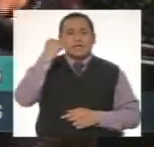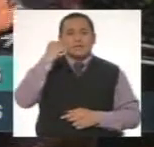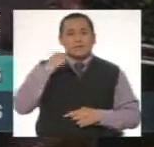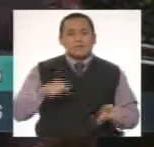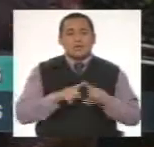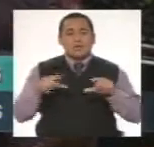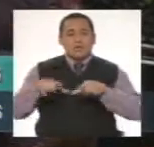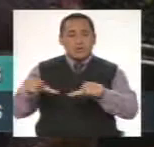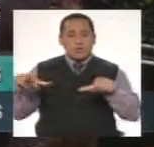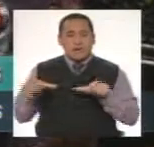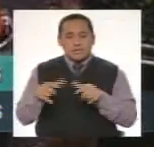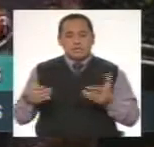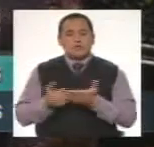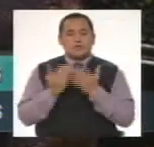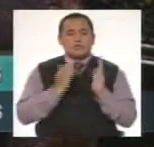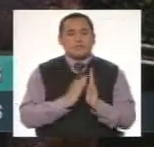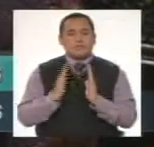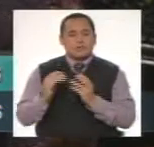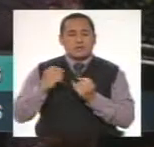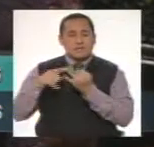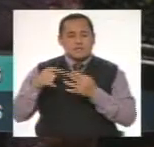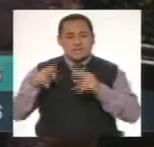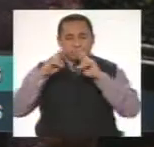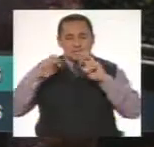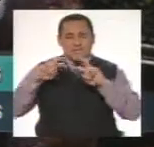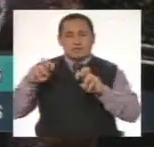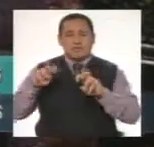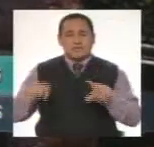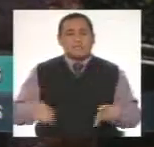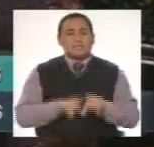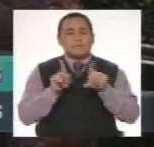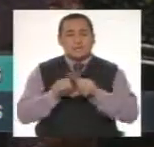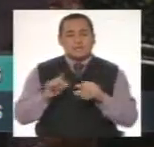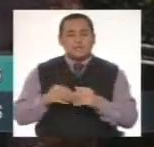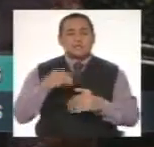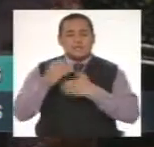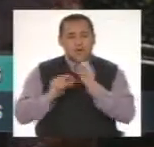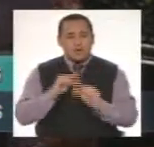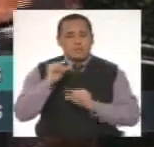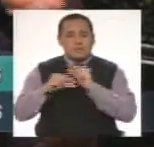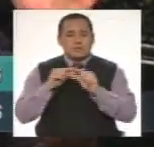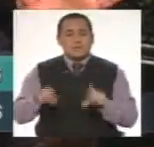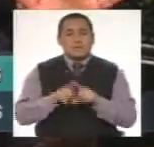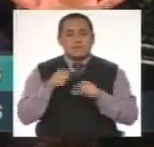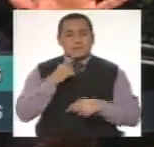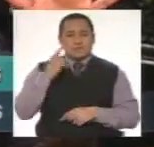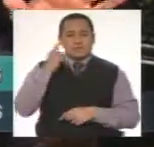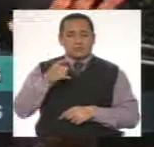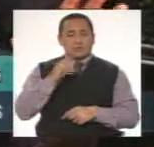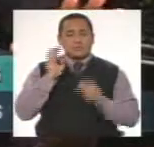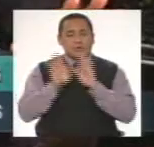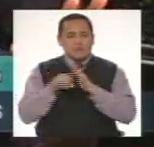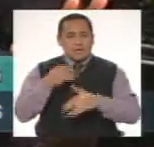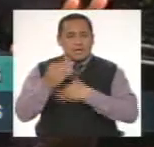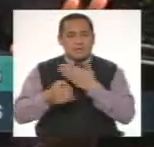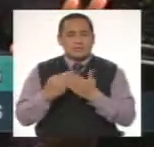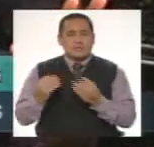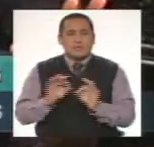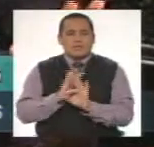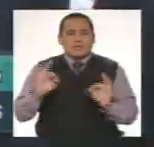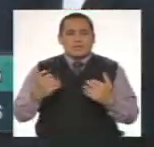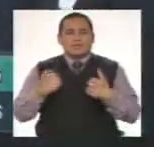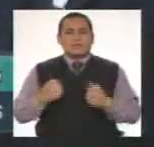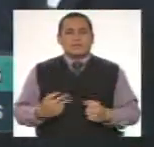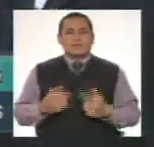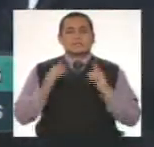fueros donde se proceden las investigaciones, y eventualmente, si es que hay denuncias, que se proceda, porque también nadie tiene